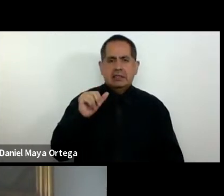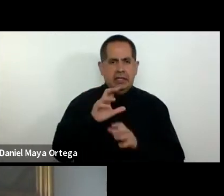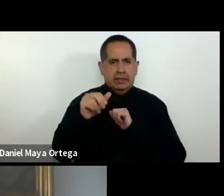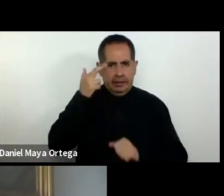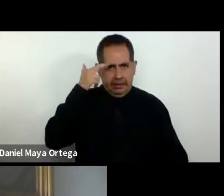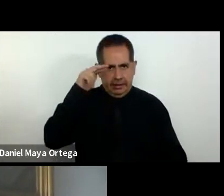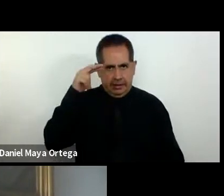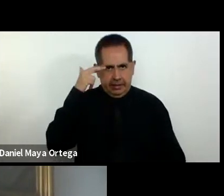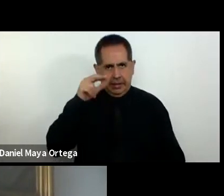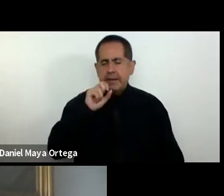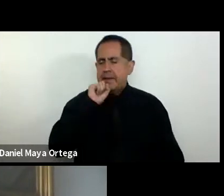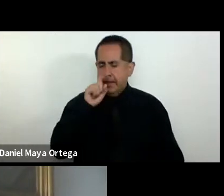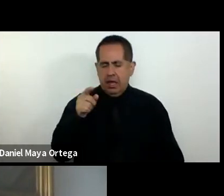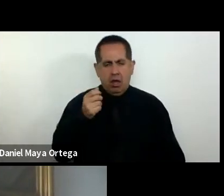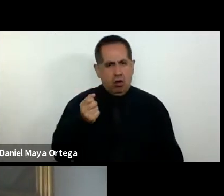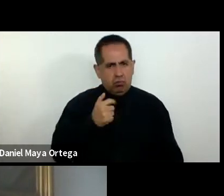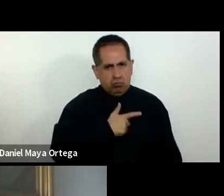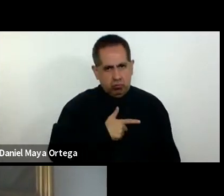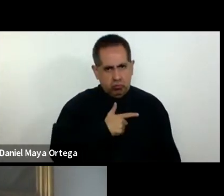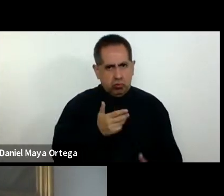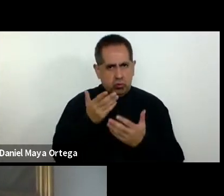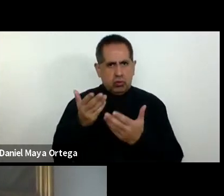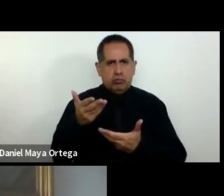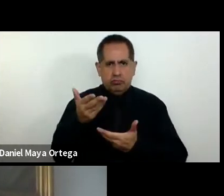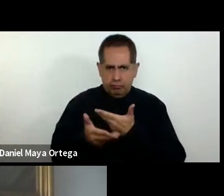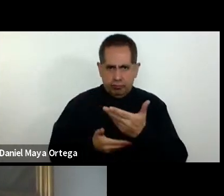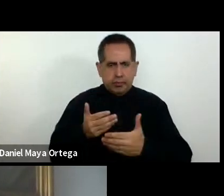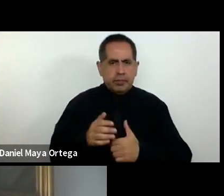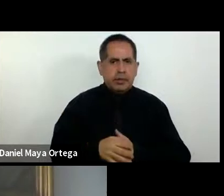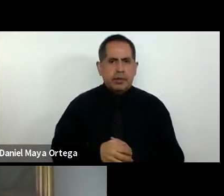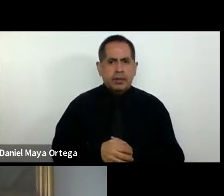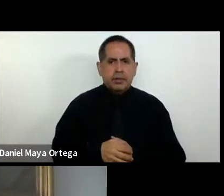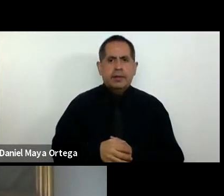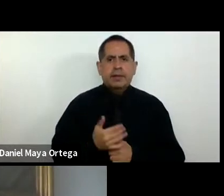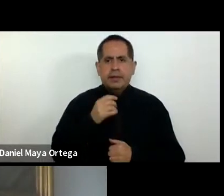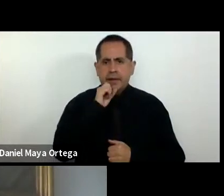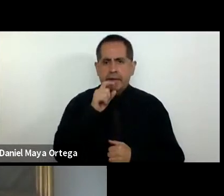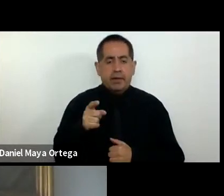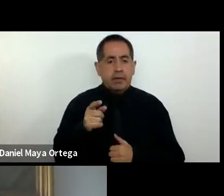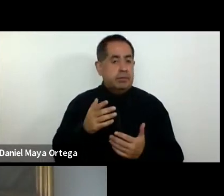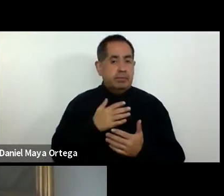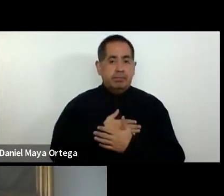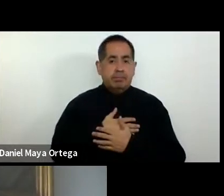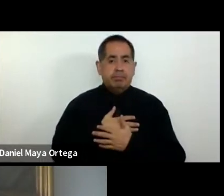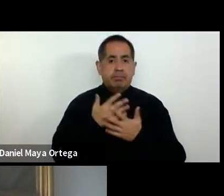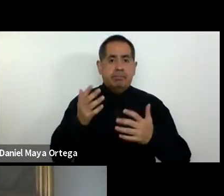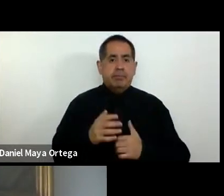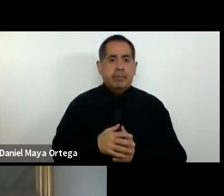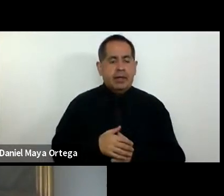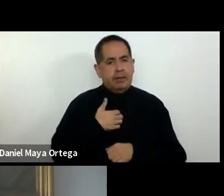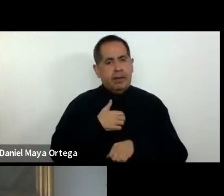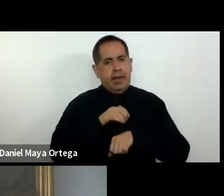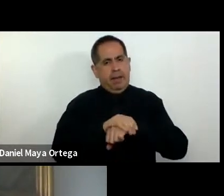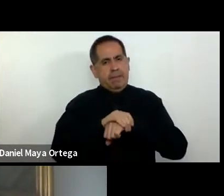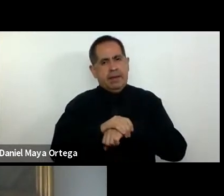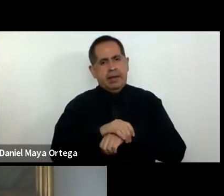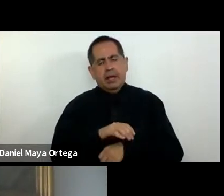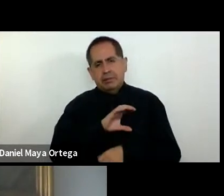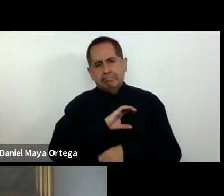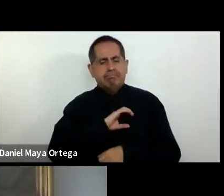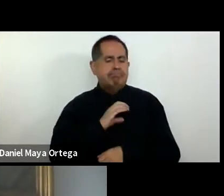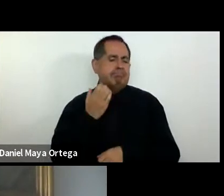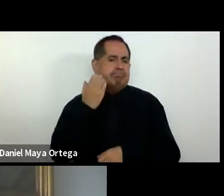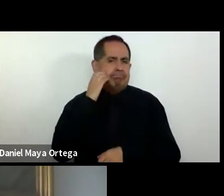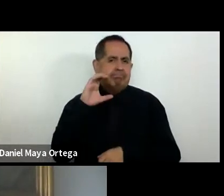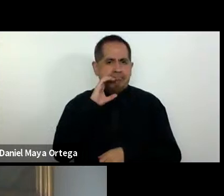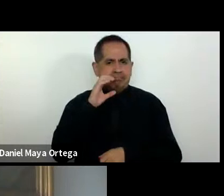la saludo con mucho gusto, estoy a sus órdenes. Y pues, ¿qué puedo decir de mi amiga María del Carmen?